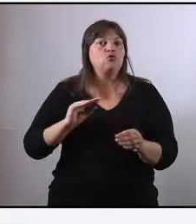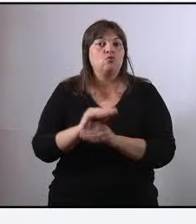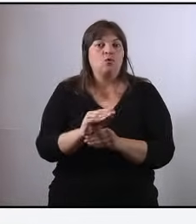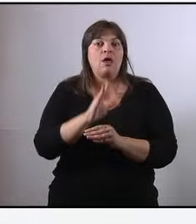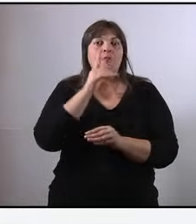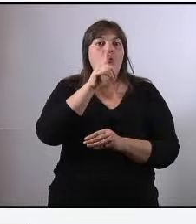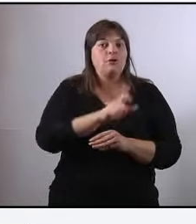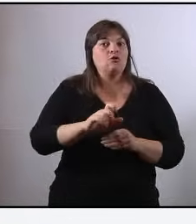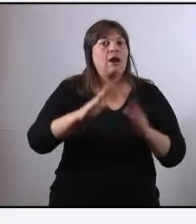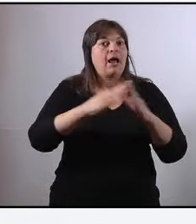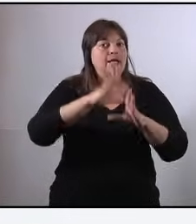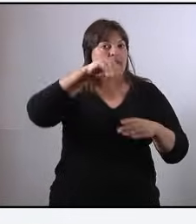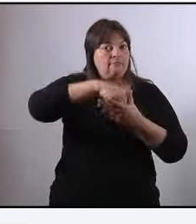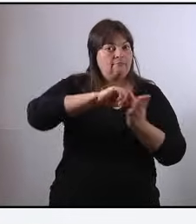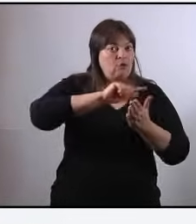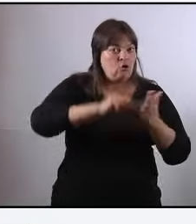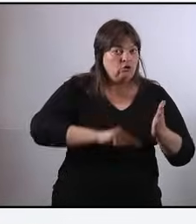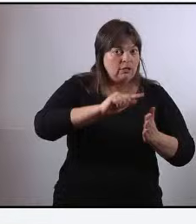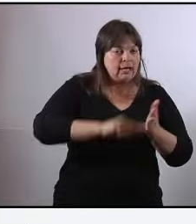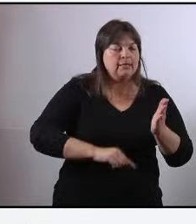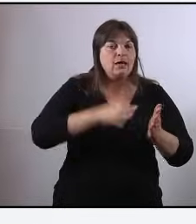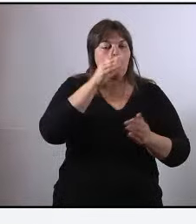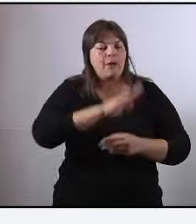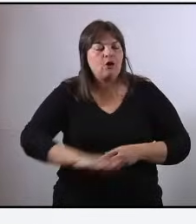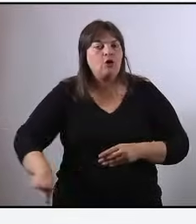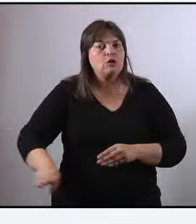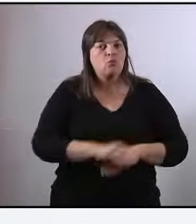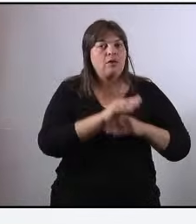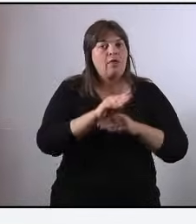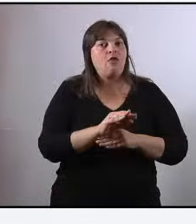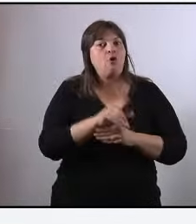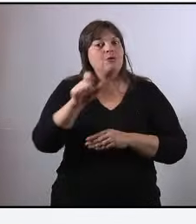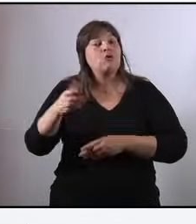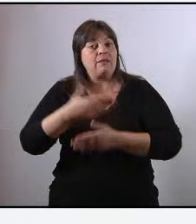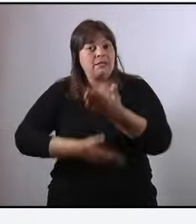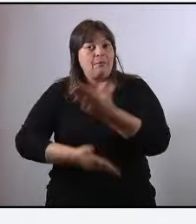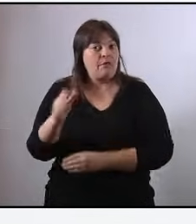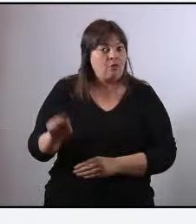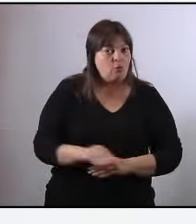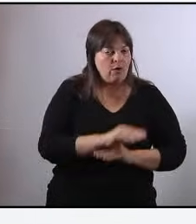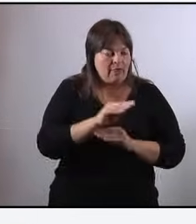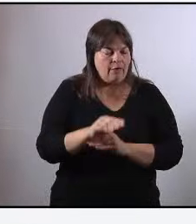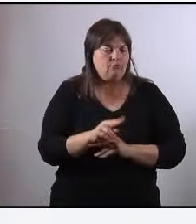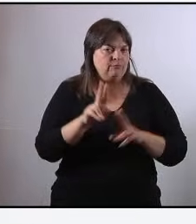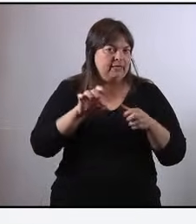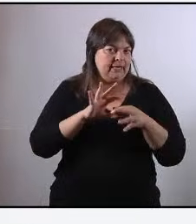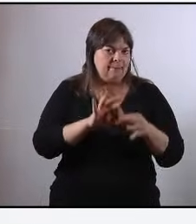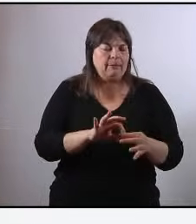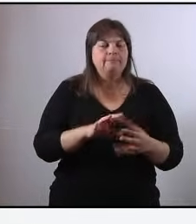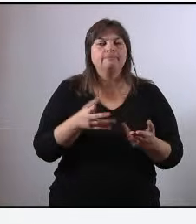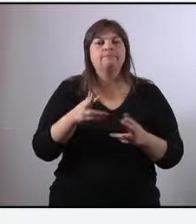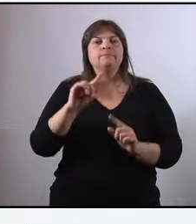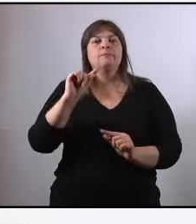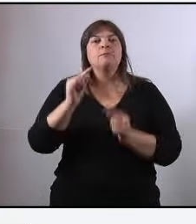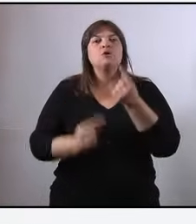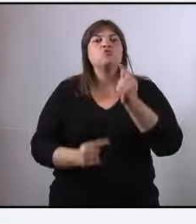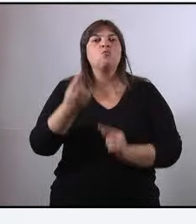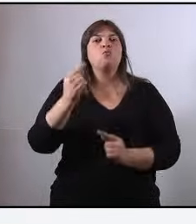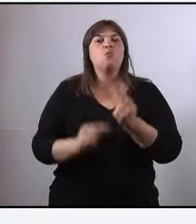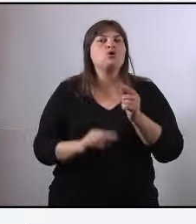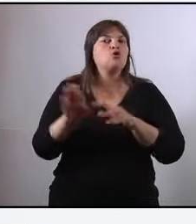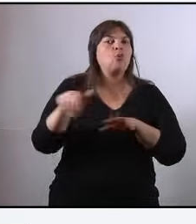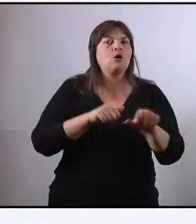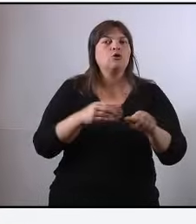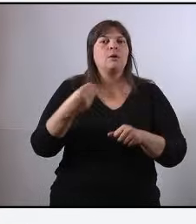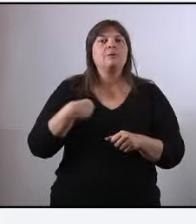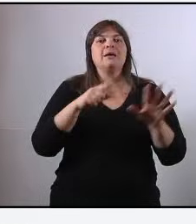personal doméstico para el cuidado de menores y de personas con discapacidad. La dotación presupuestaria de esta convocatoria